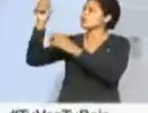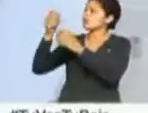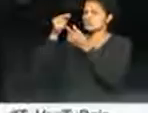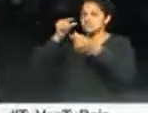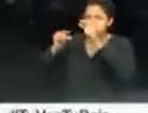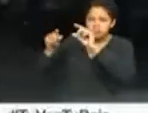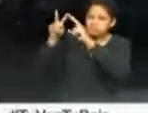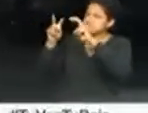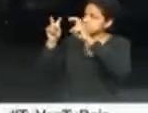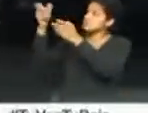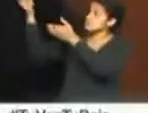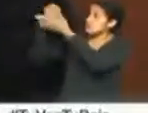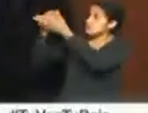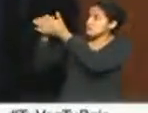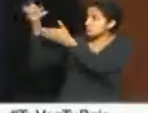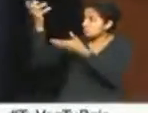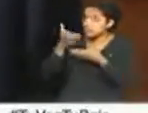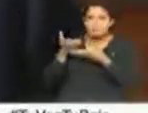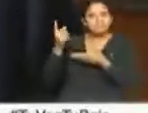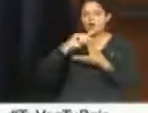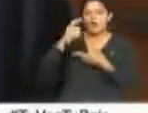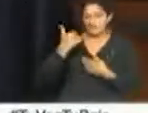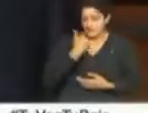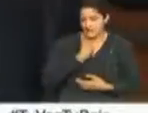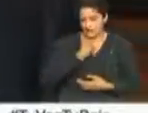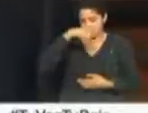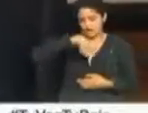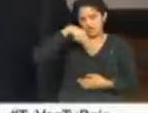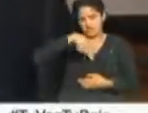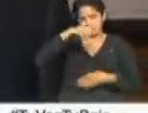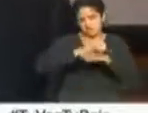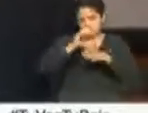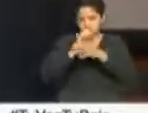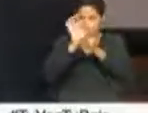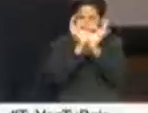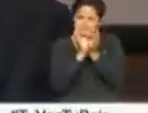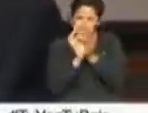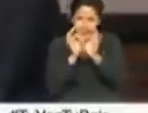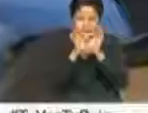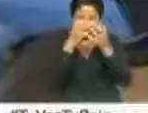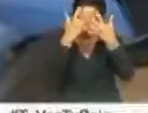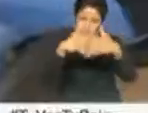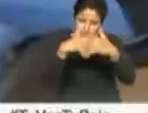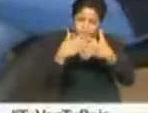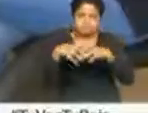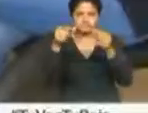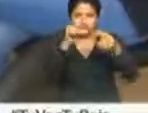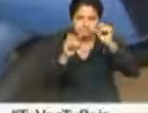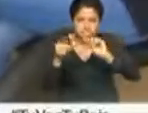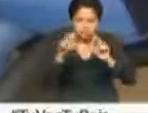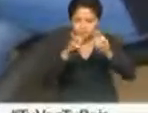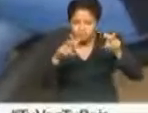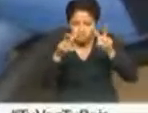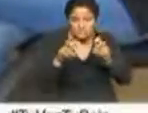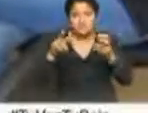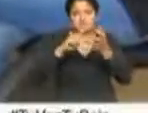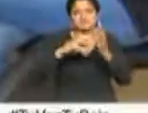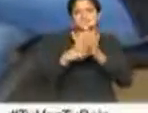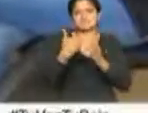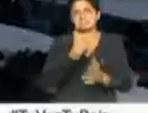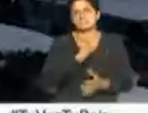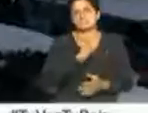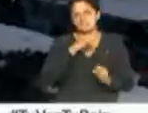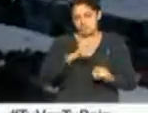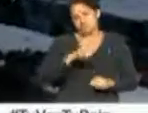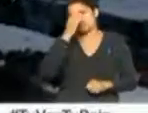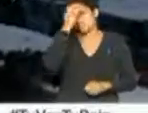exportadora de conocimientos. Francisco Agó, asambleísta nacional por Alianza País, destaca que este código es fundamental para cortar